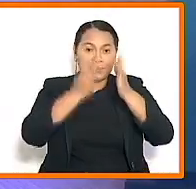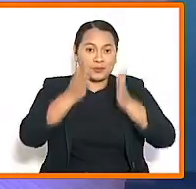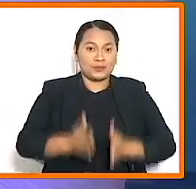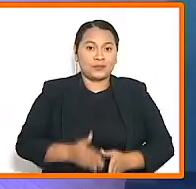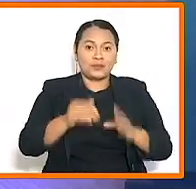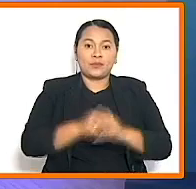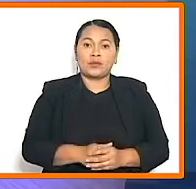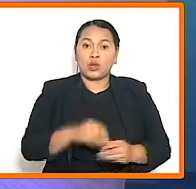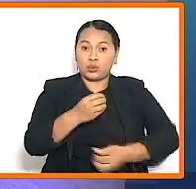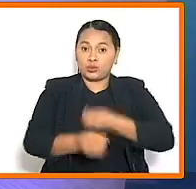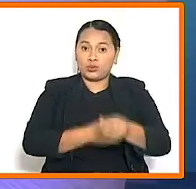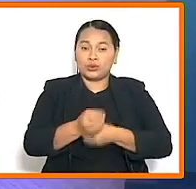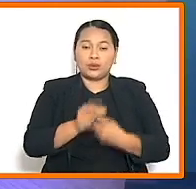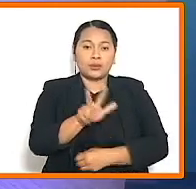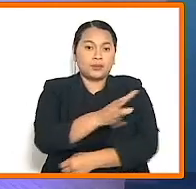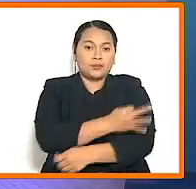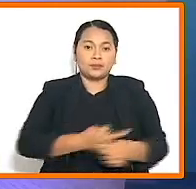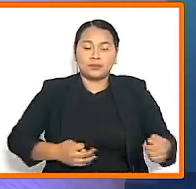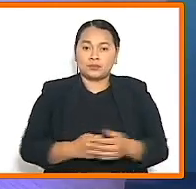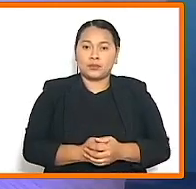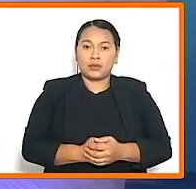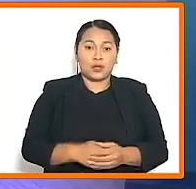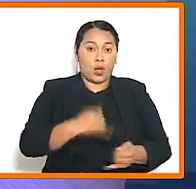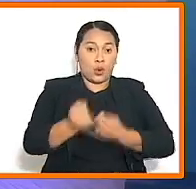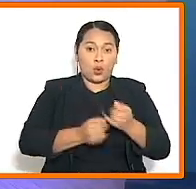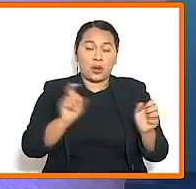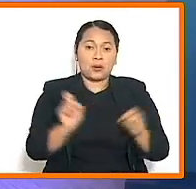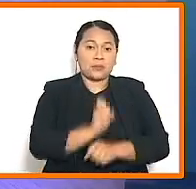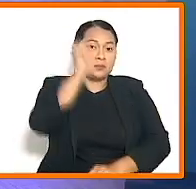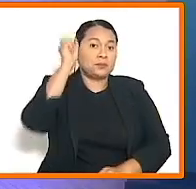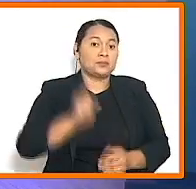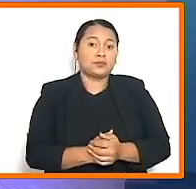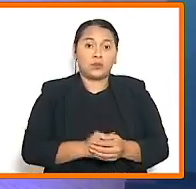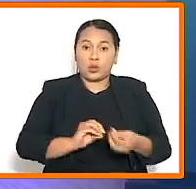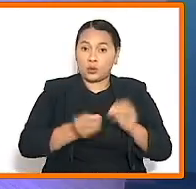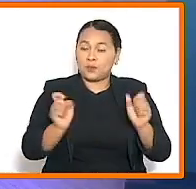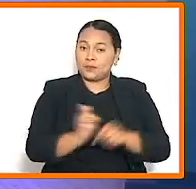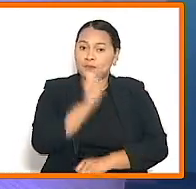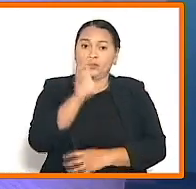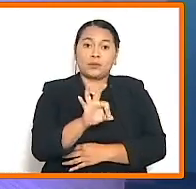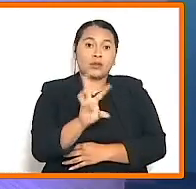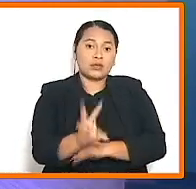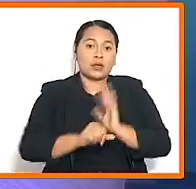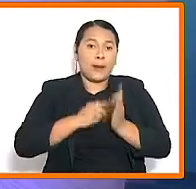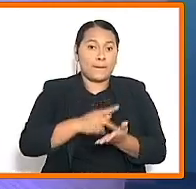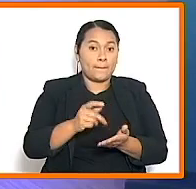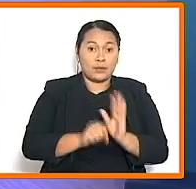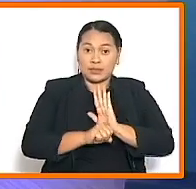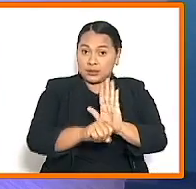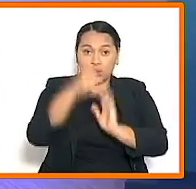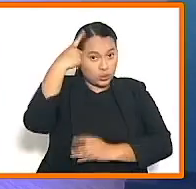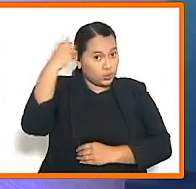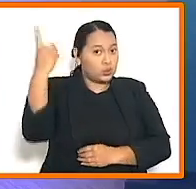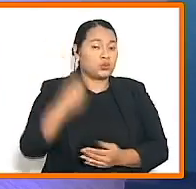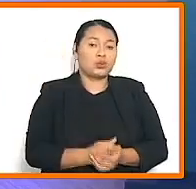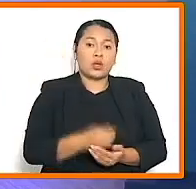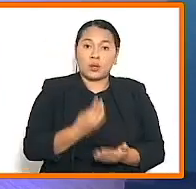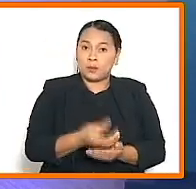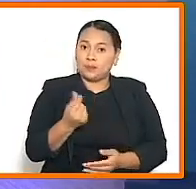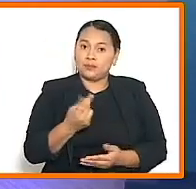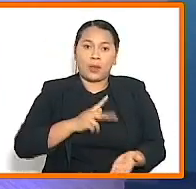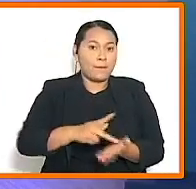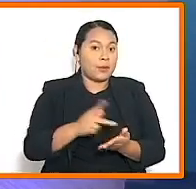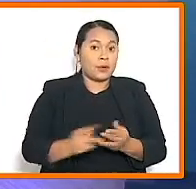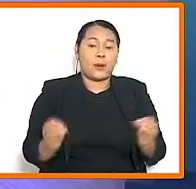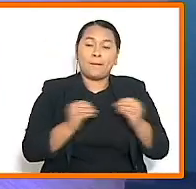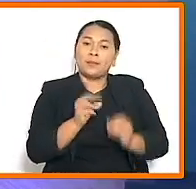de la tarde que soñaron y ganaron con el 96 y su símbolo de sueños dinero, el cual nos permitió pagar más de 2.200.000 lempiras.